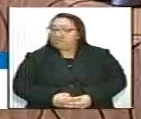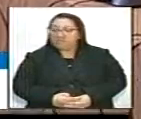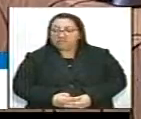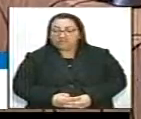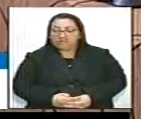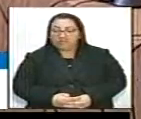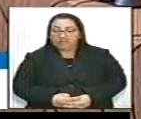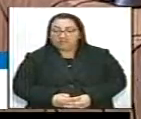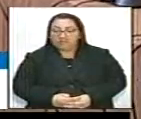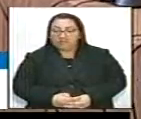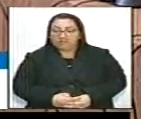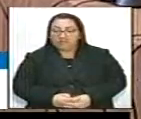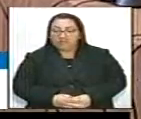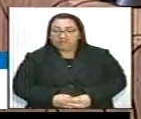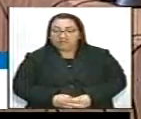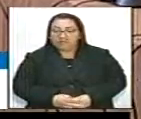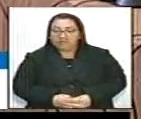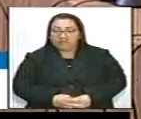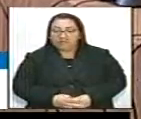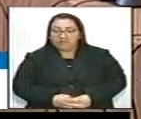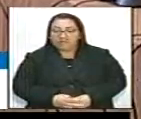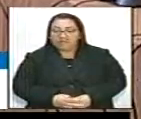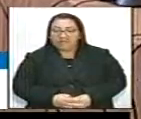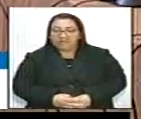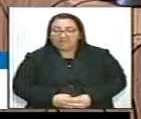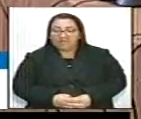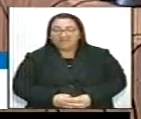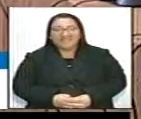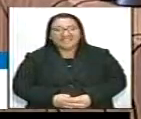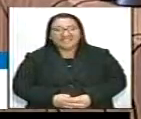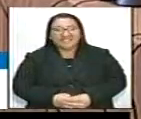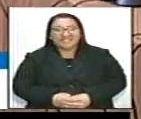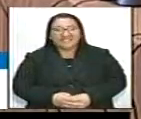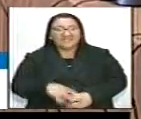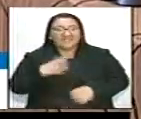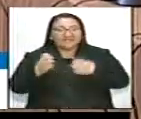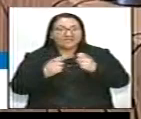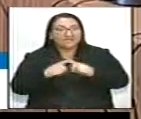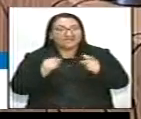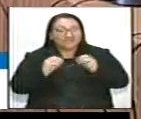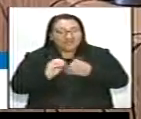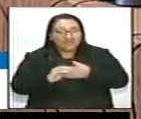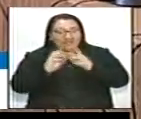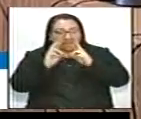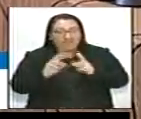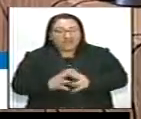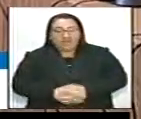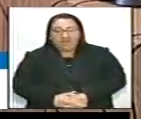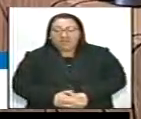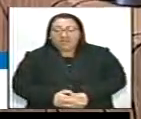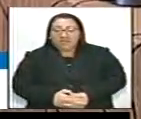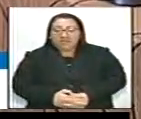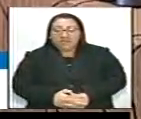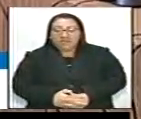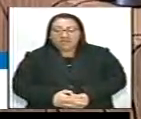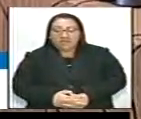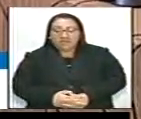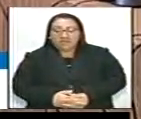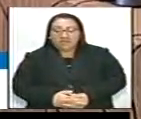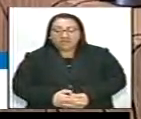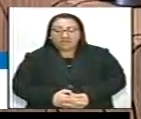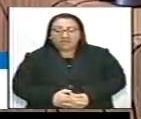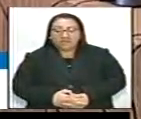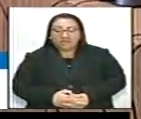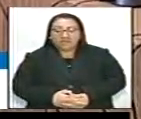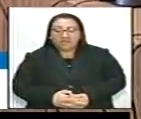Sí, espero, yo siento que hay mucha emoción, pero siempre dentro del margen del respeto y también dentro del margen que los